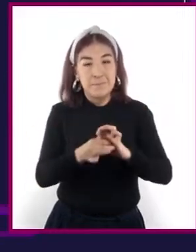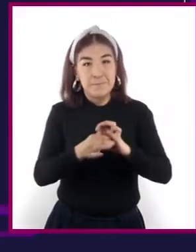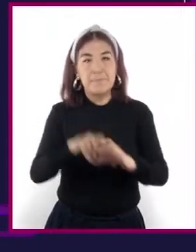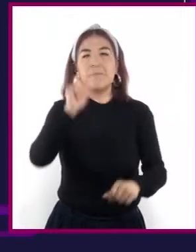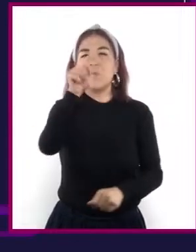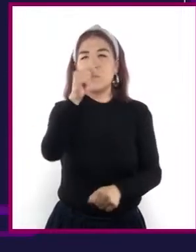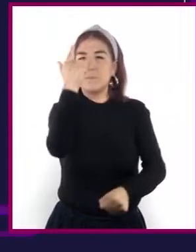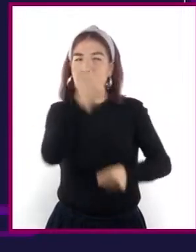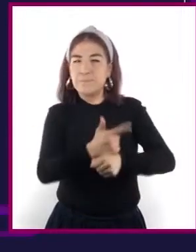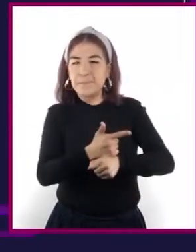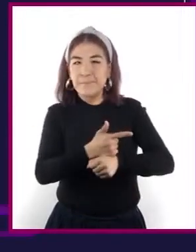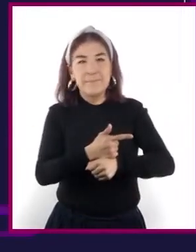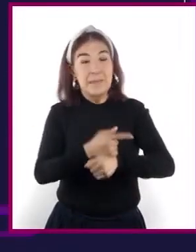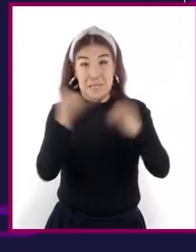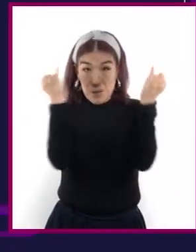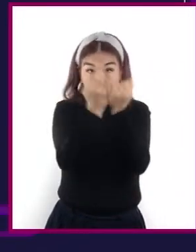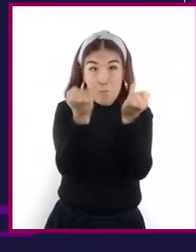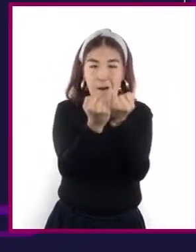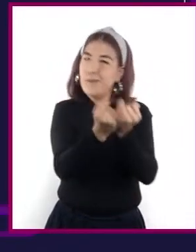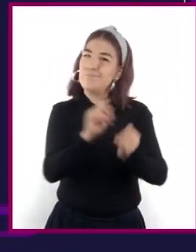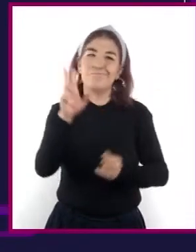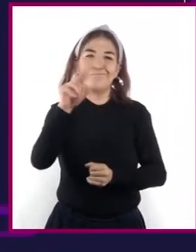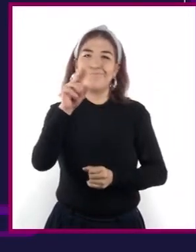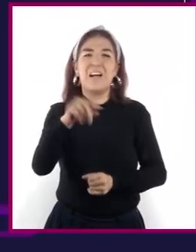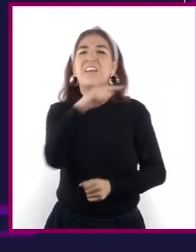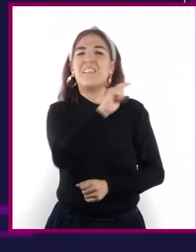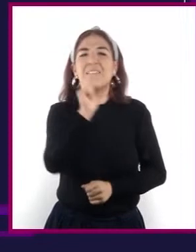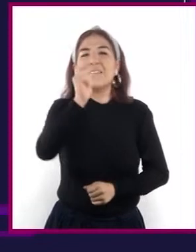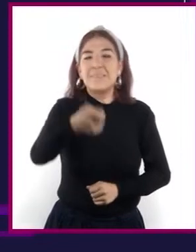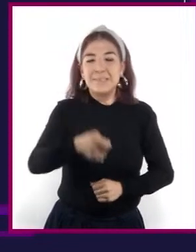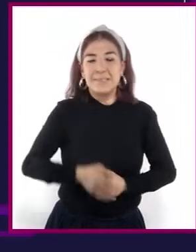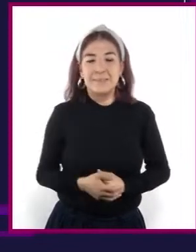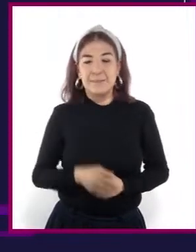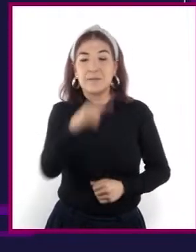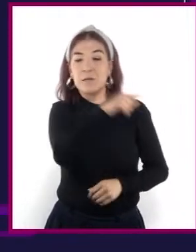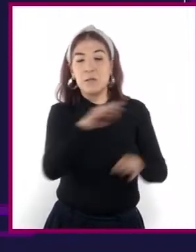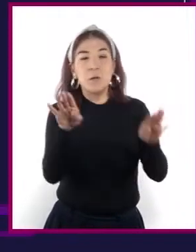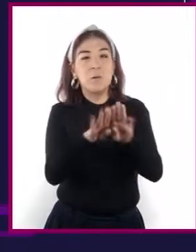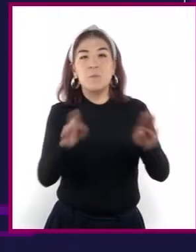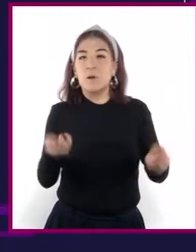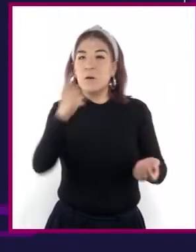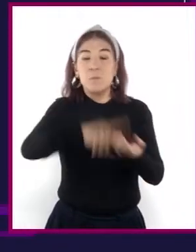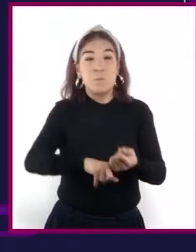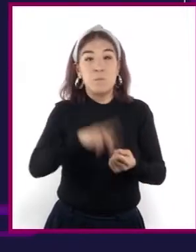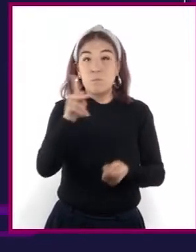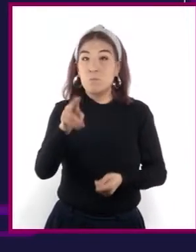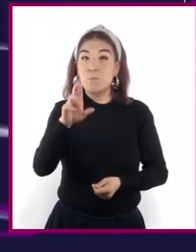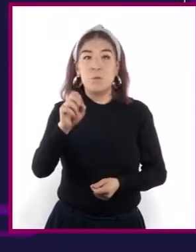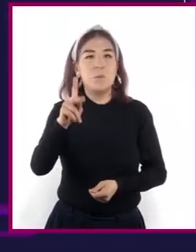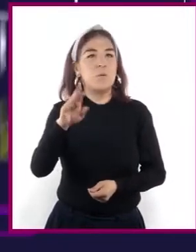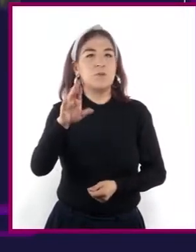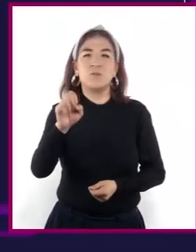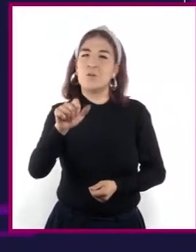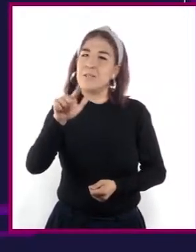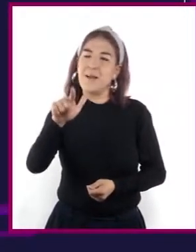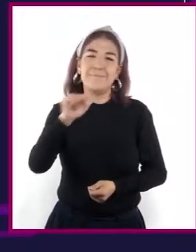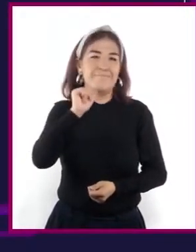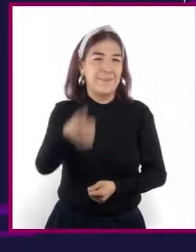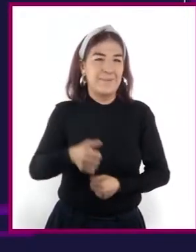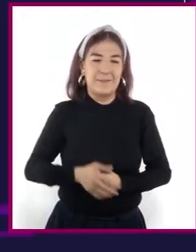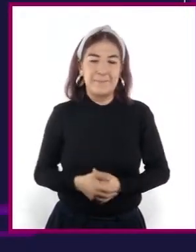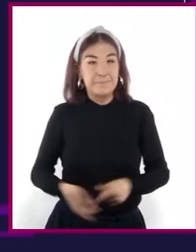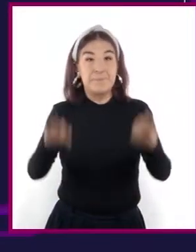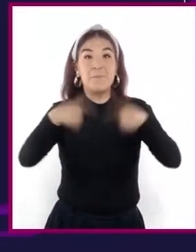nos damos cuenta que no son iguales. Esto quiere decir que dichos valores no son proporcionales. Para la tabla